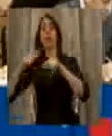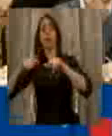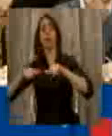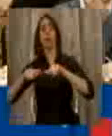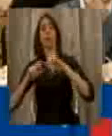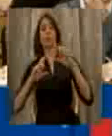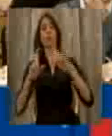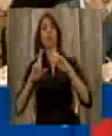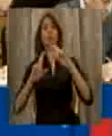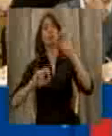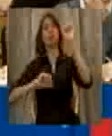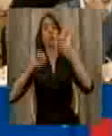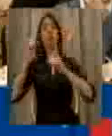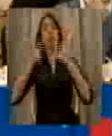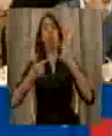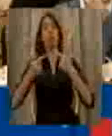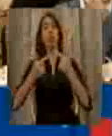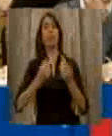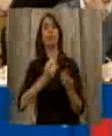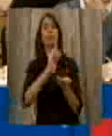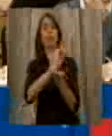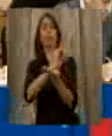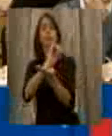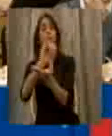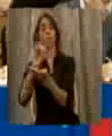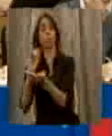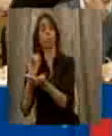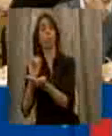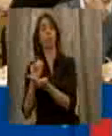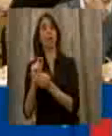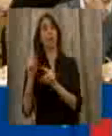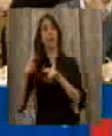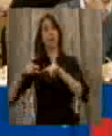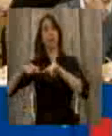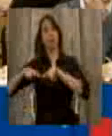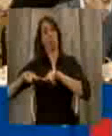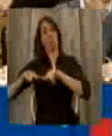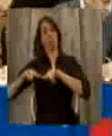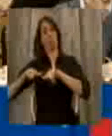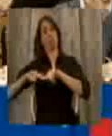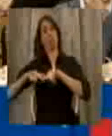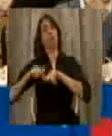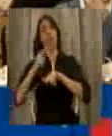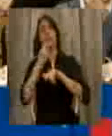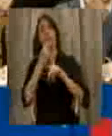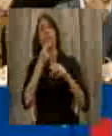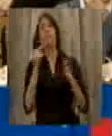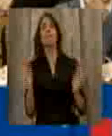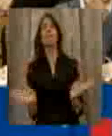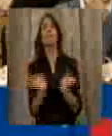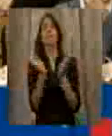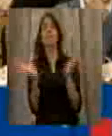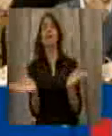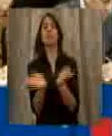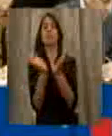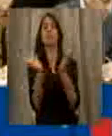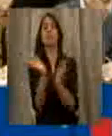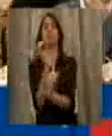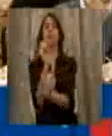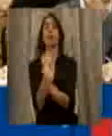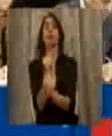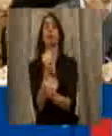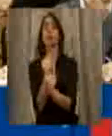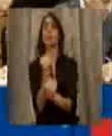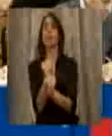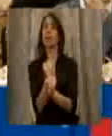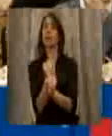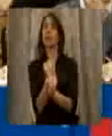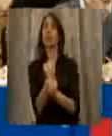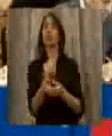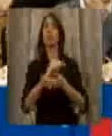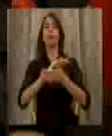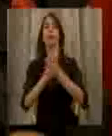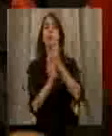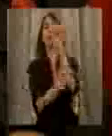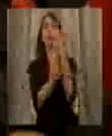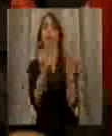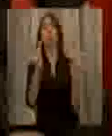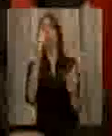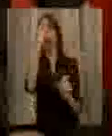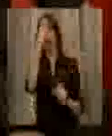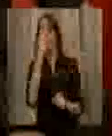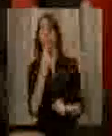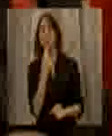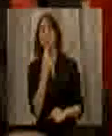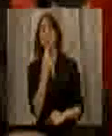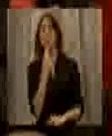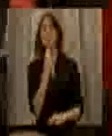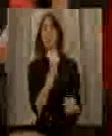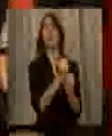Relaciones Políticas e Institucionales, que está permanentemente facilitando la labor de todas las personas,